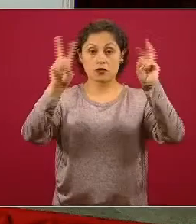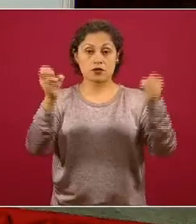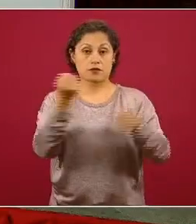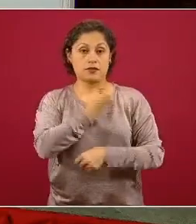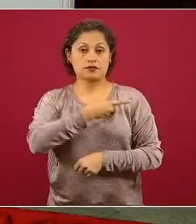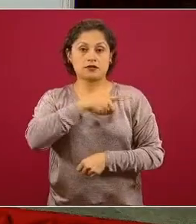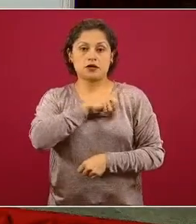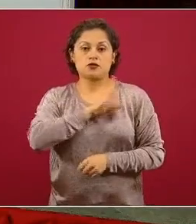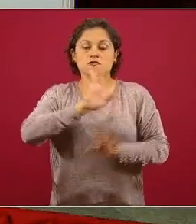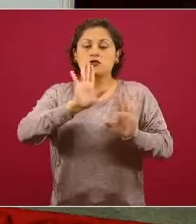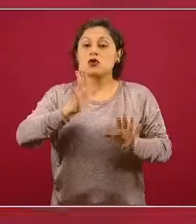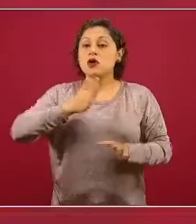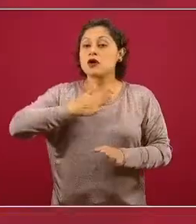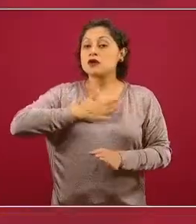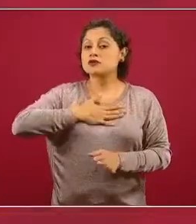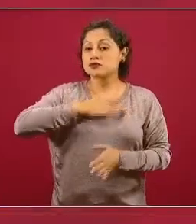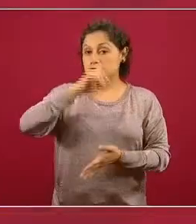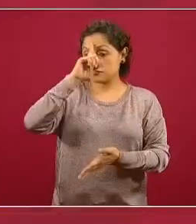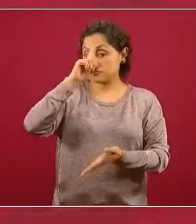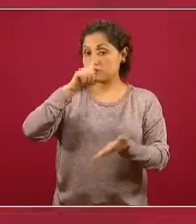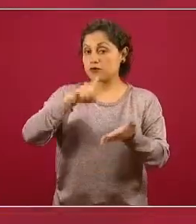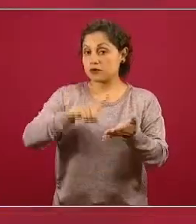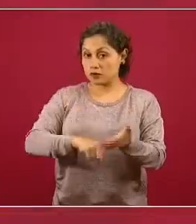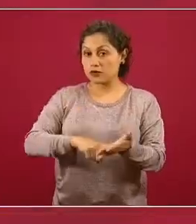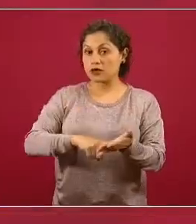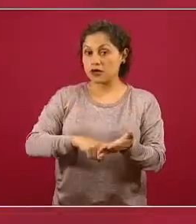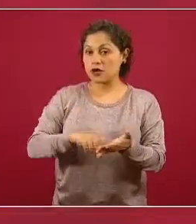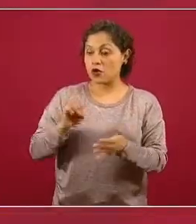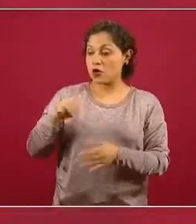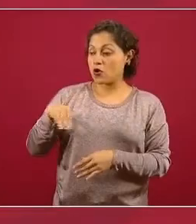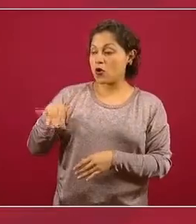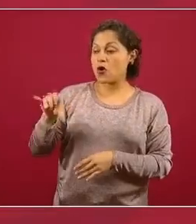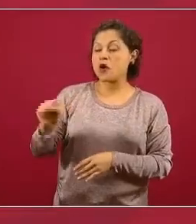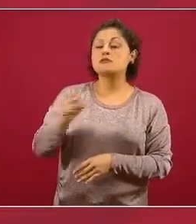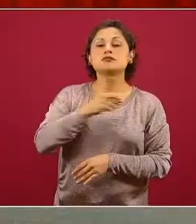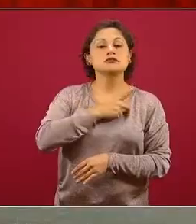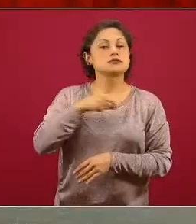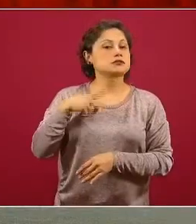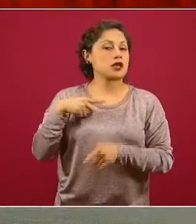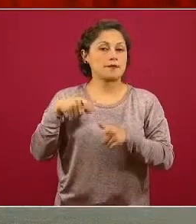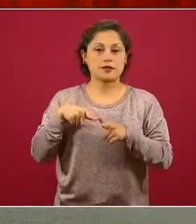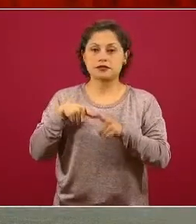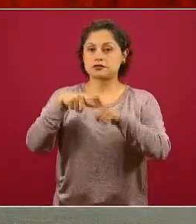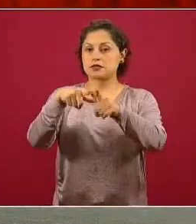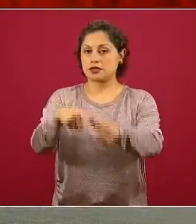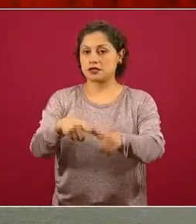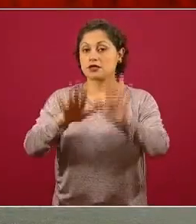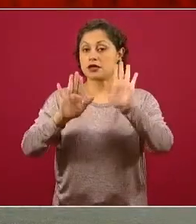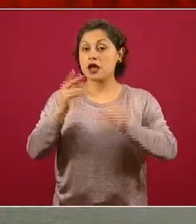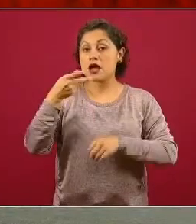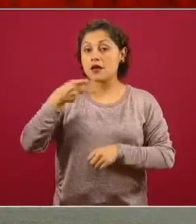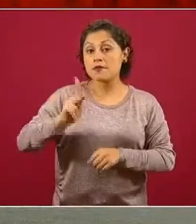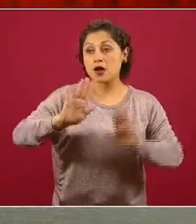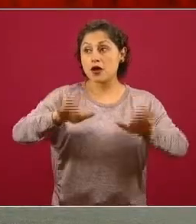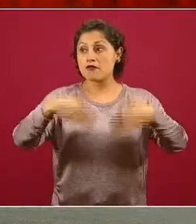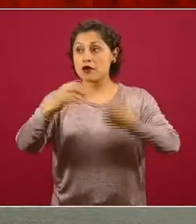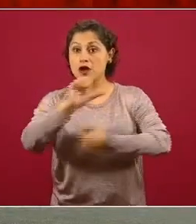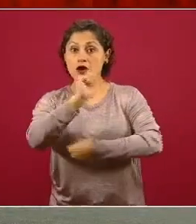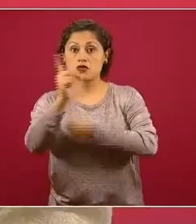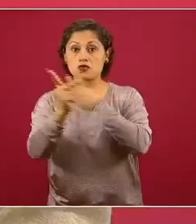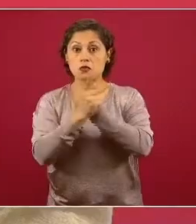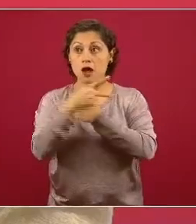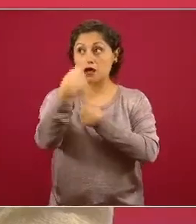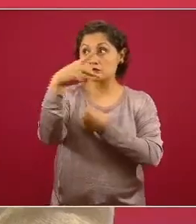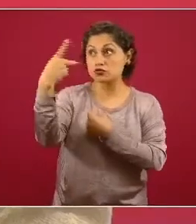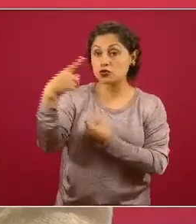muy valioso tener a este organismo. Respetamos, por supuesto, cualquier decisión que pueda tomar cualquier otro país.